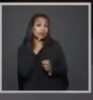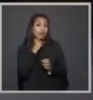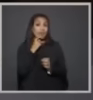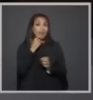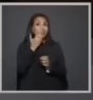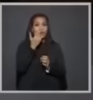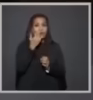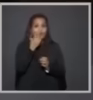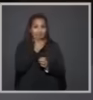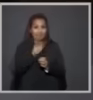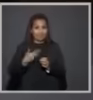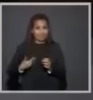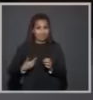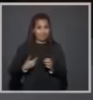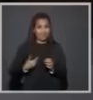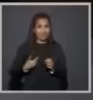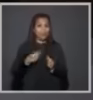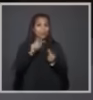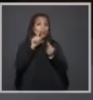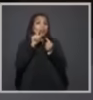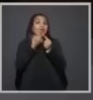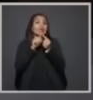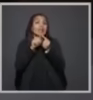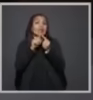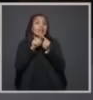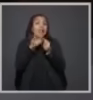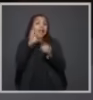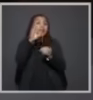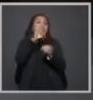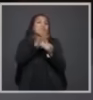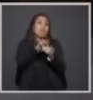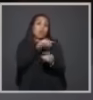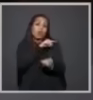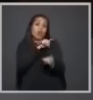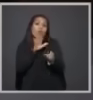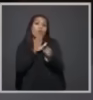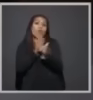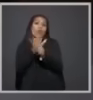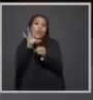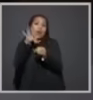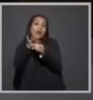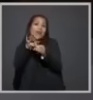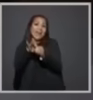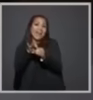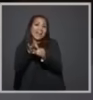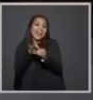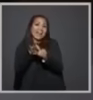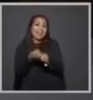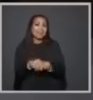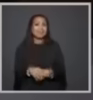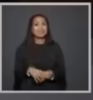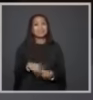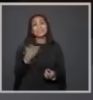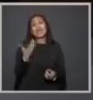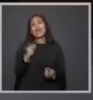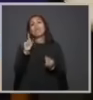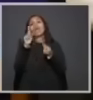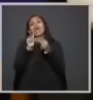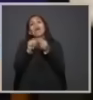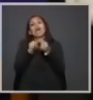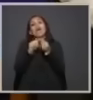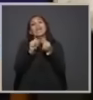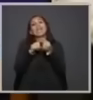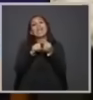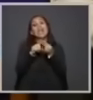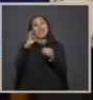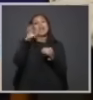presidencia en este 2018, ¿por quién votaría? Por Morena. No. De los